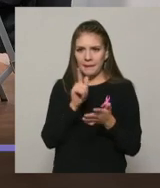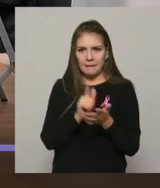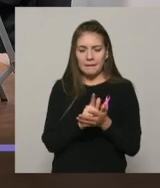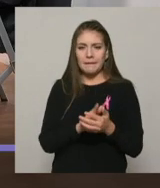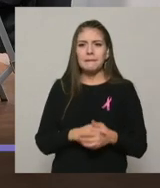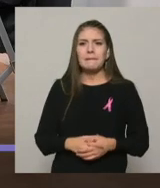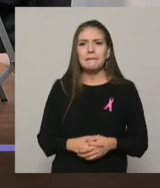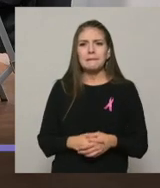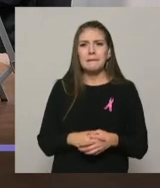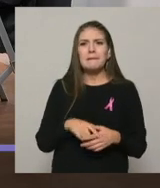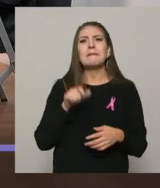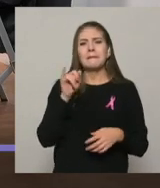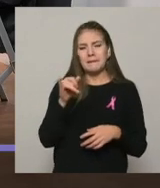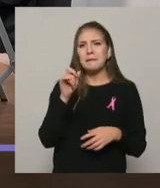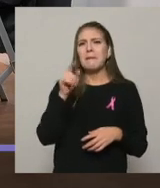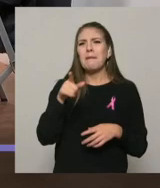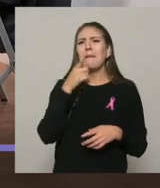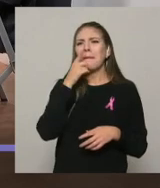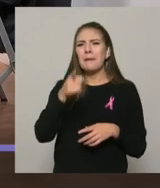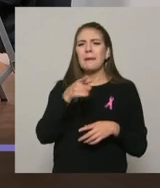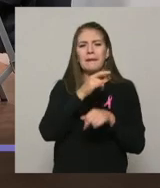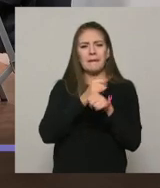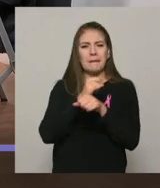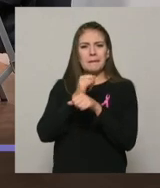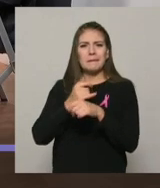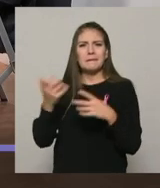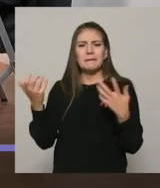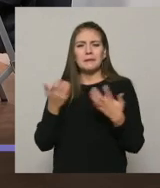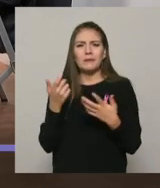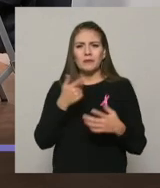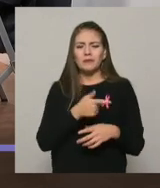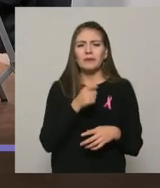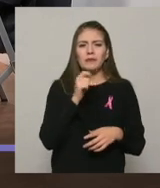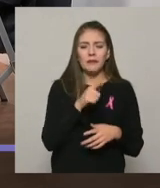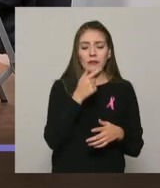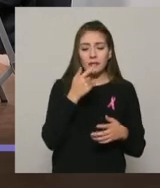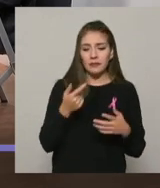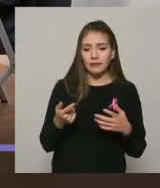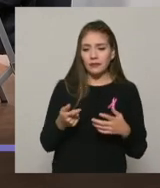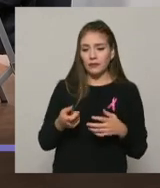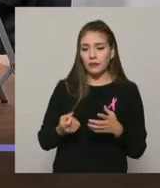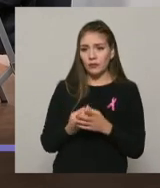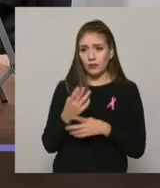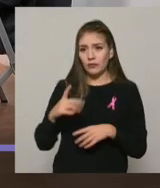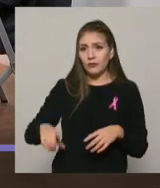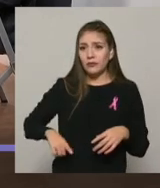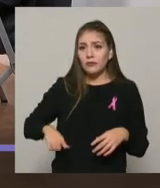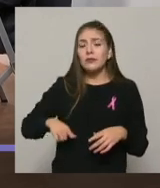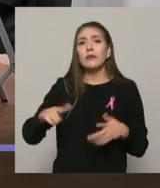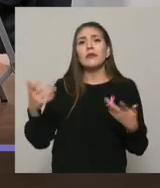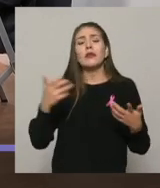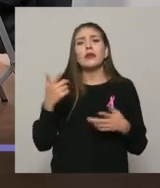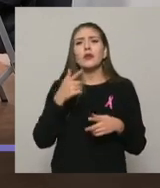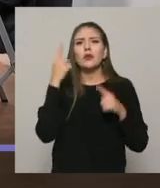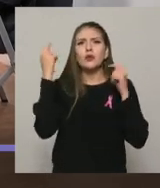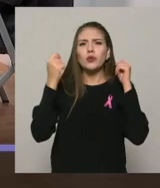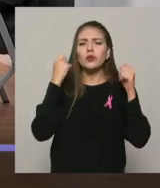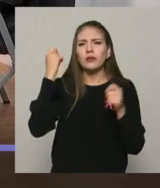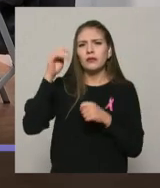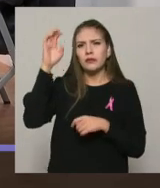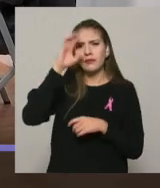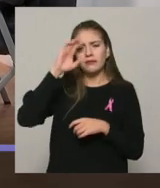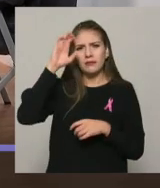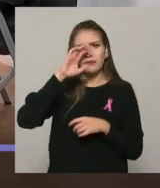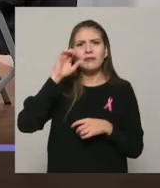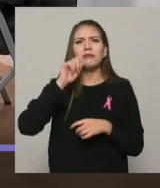a decirse que de acuerdo con las investigaciones que estaba realizando la nueva administración, se había registrado un turismo científico, es decir, el abuso en